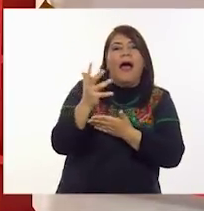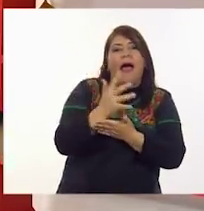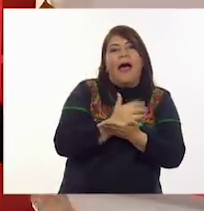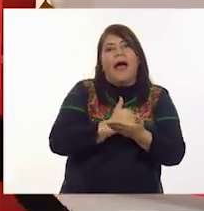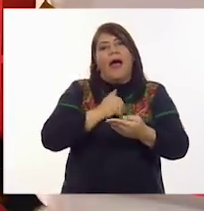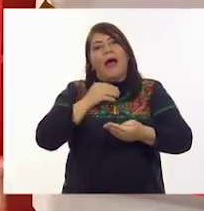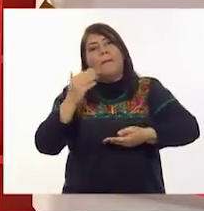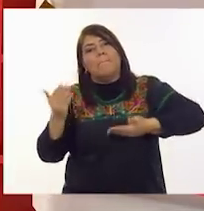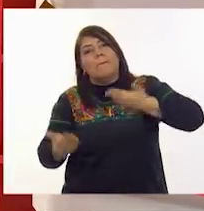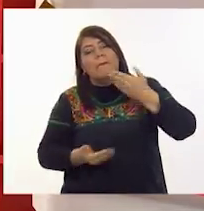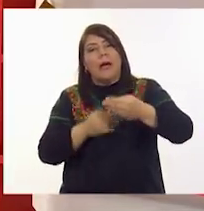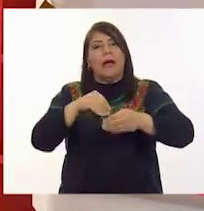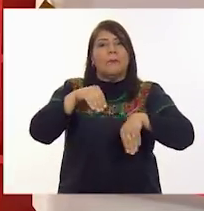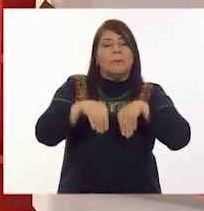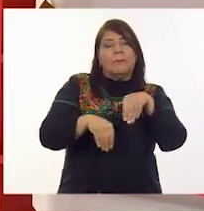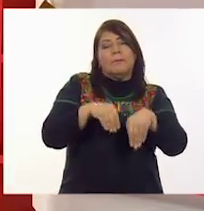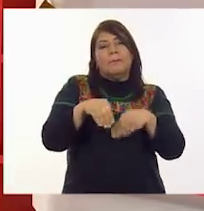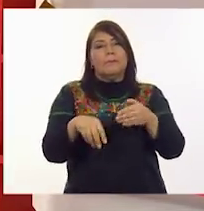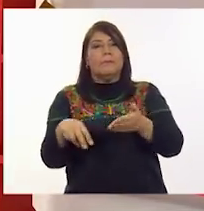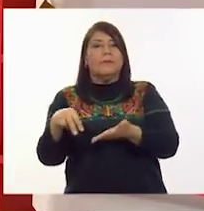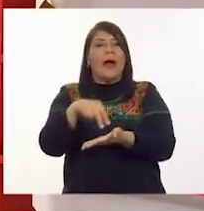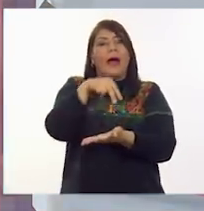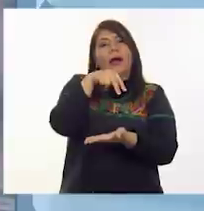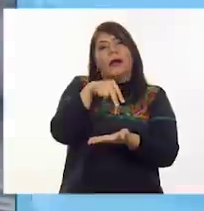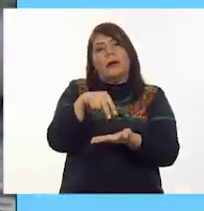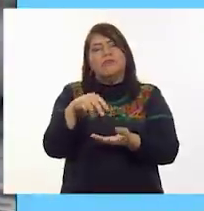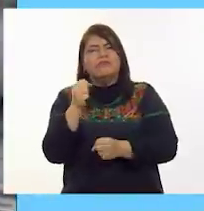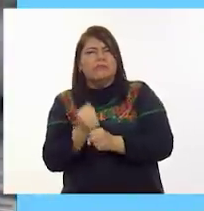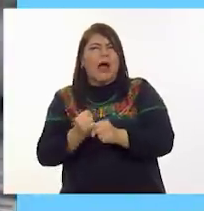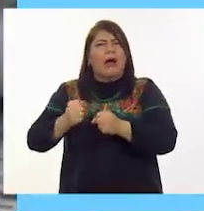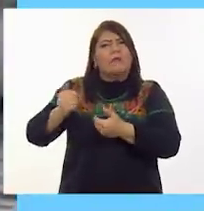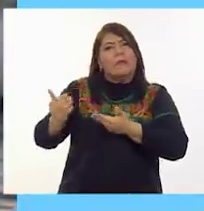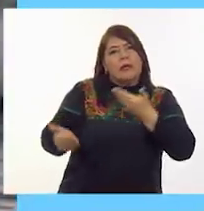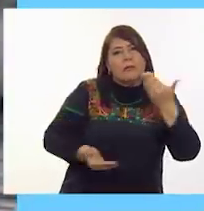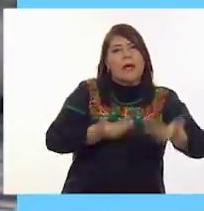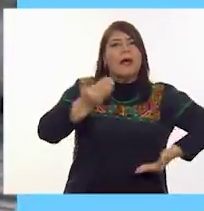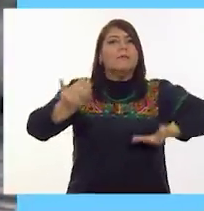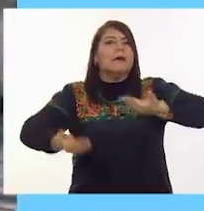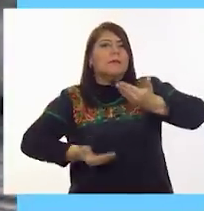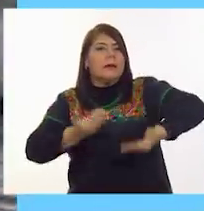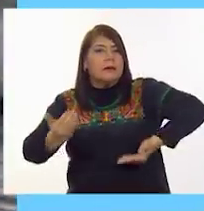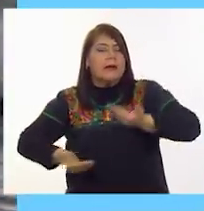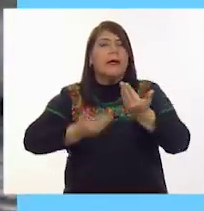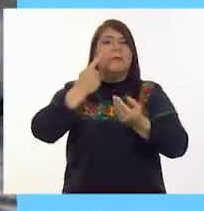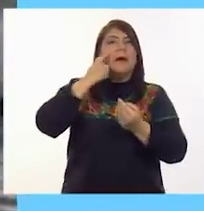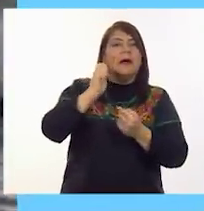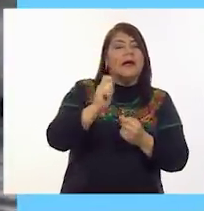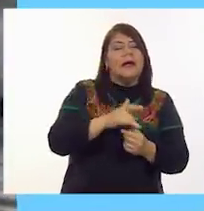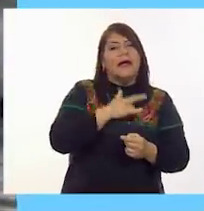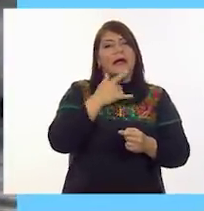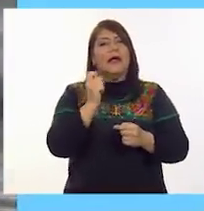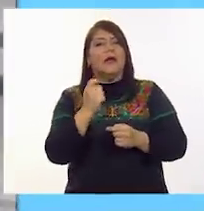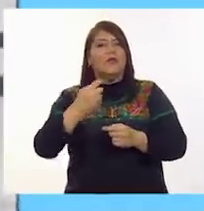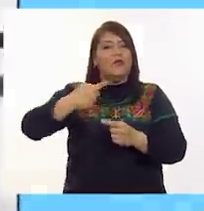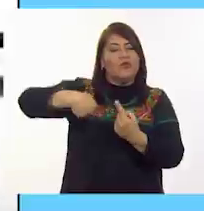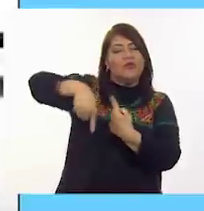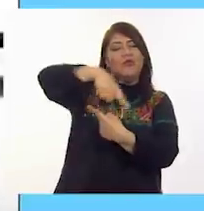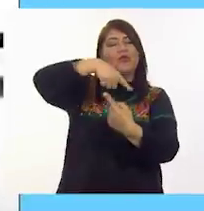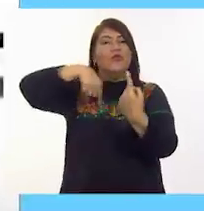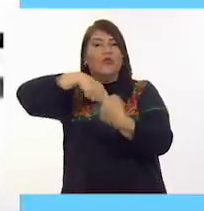quería bailar. Y ensayaba y bailaba, bailaba y volaba en un